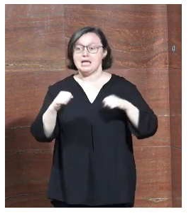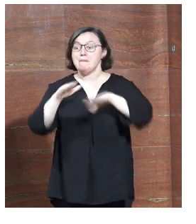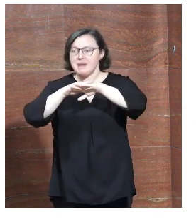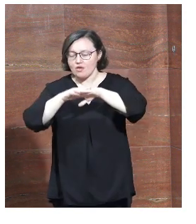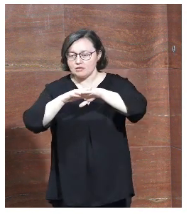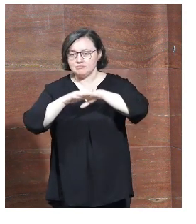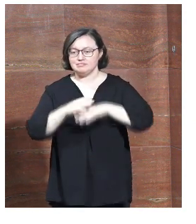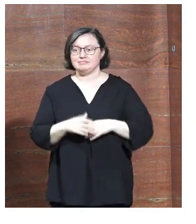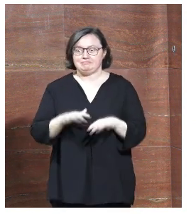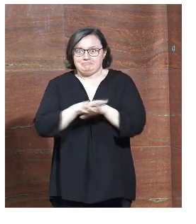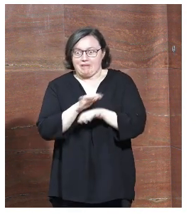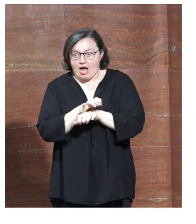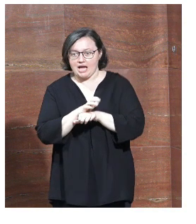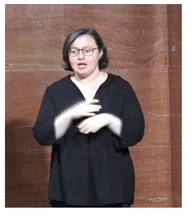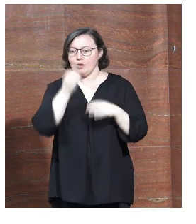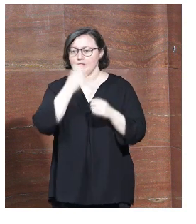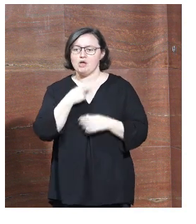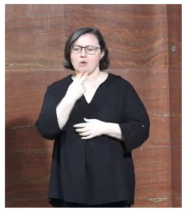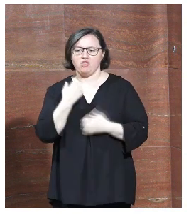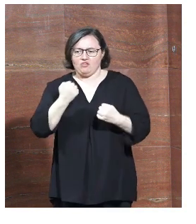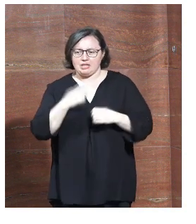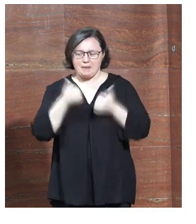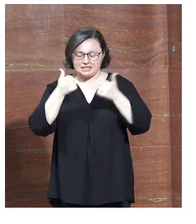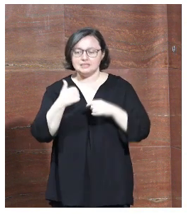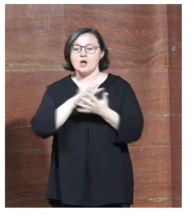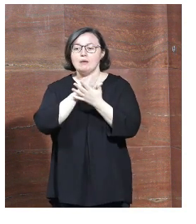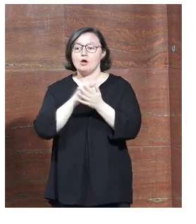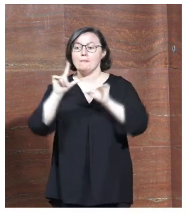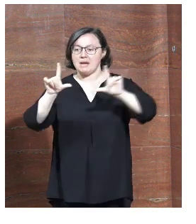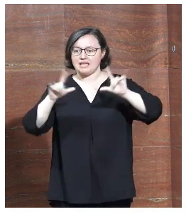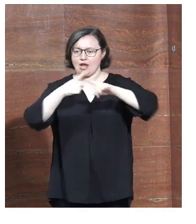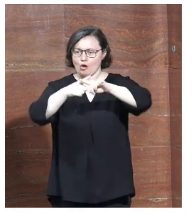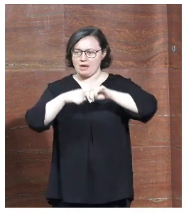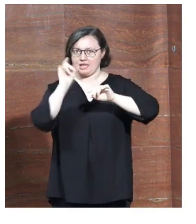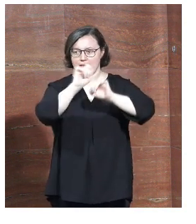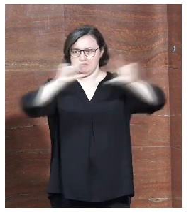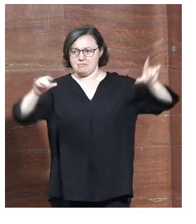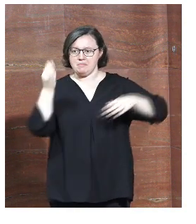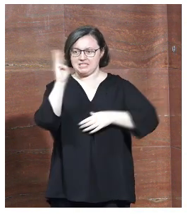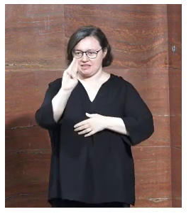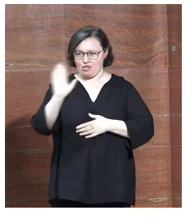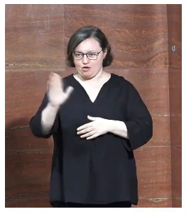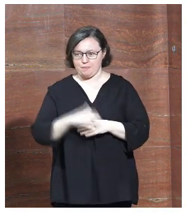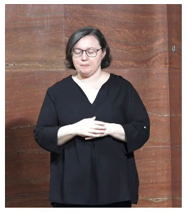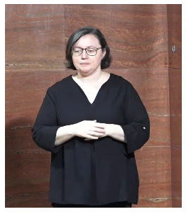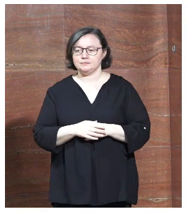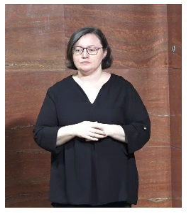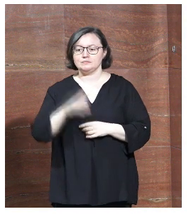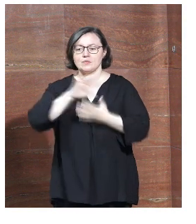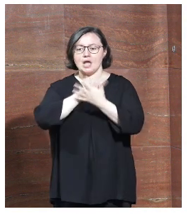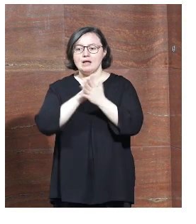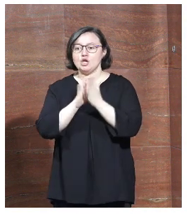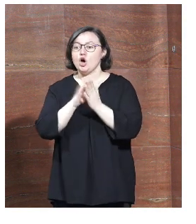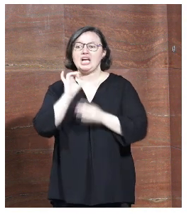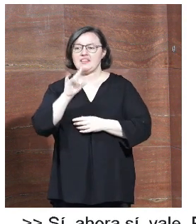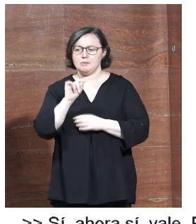¿eh? Vale, hablo así un poco más alto. Os comparto pantalla, la presentación. Entiendo que tengo un cuarto